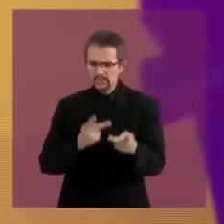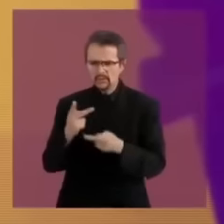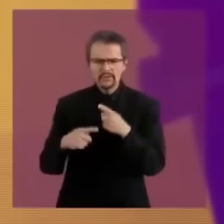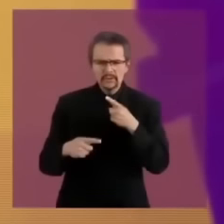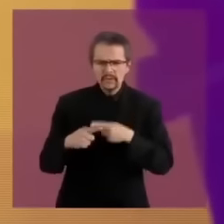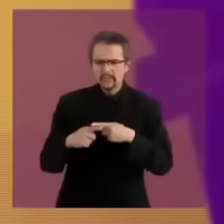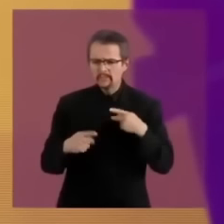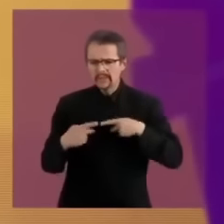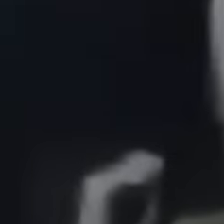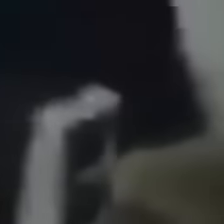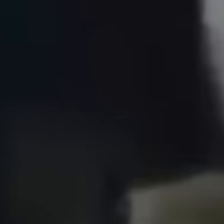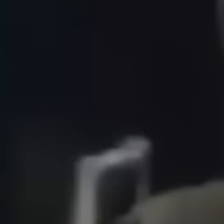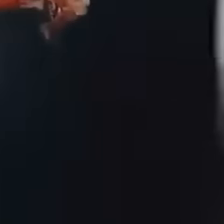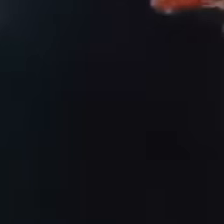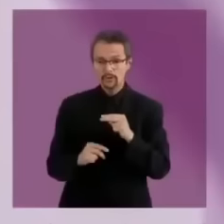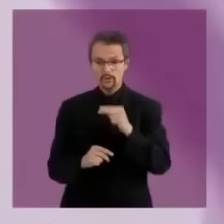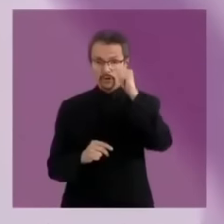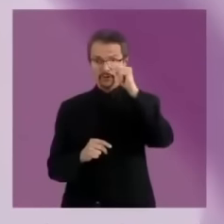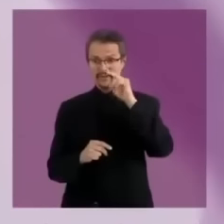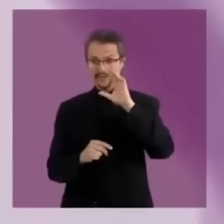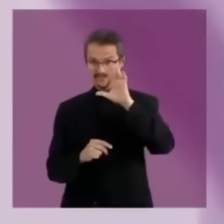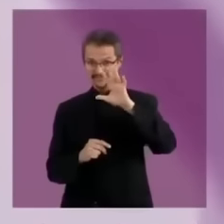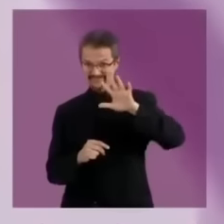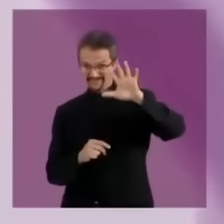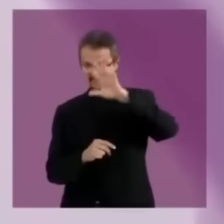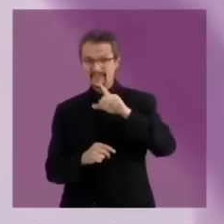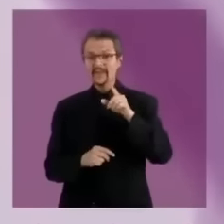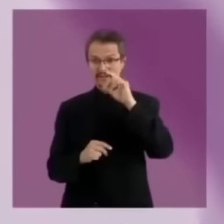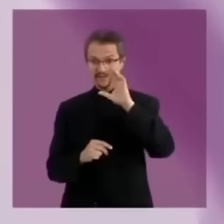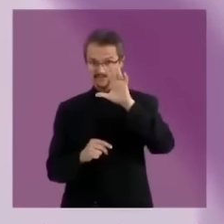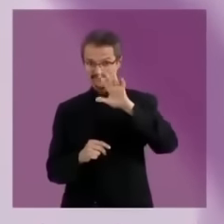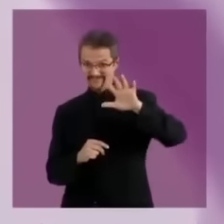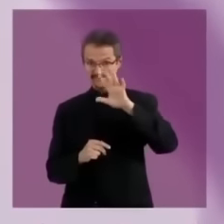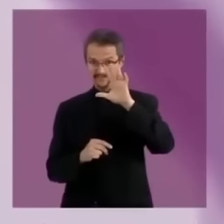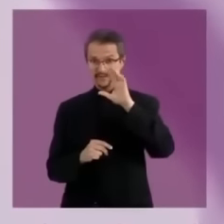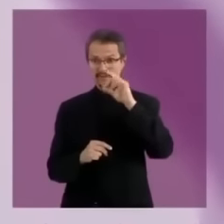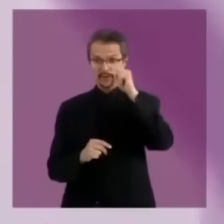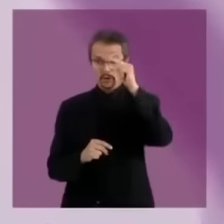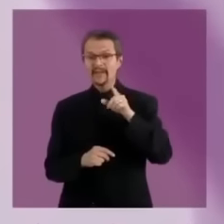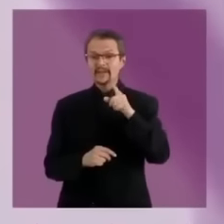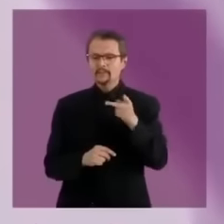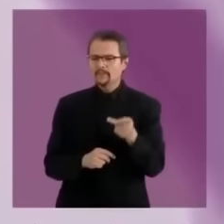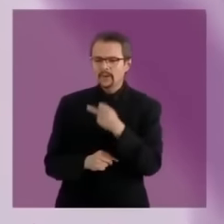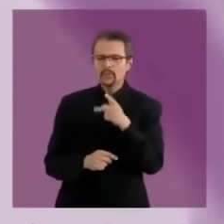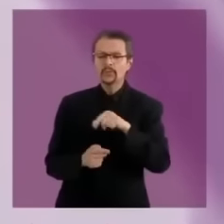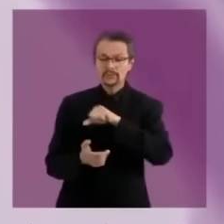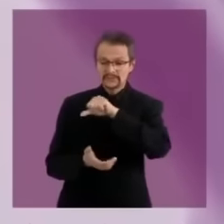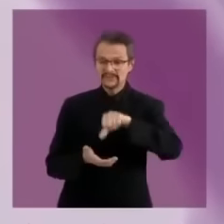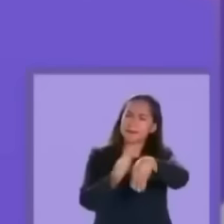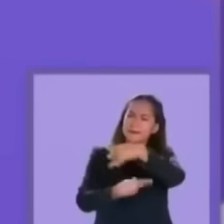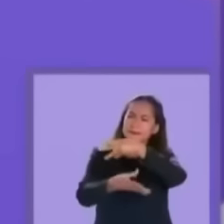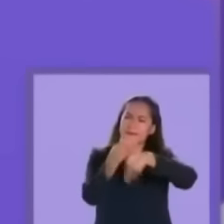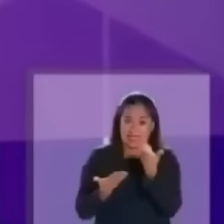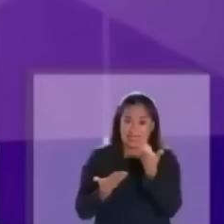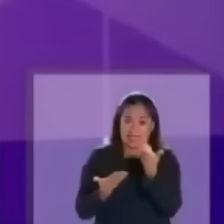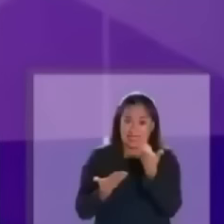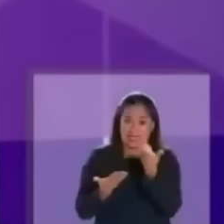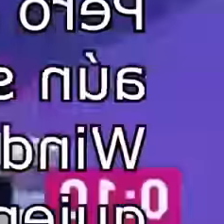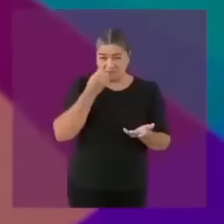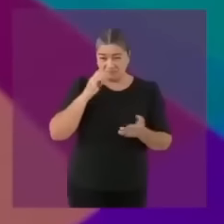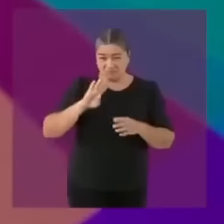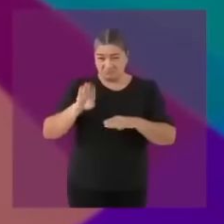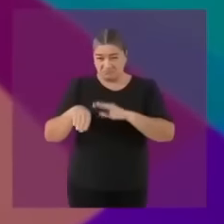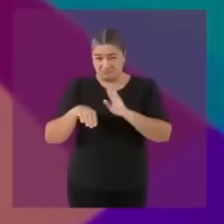Reglas. Empezamos con la zona norte. No es un secreto para nadie que Andrés Manuel necesita una actualización. No,